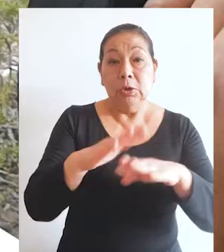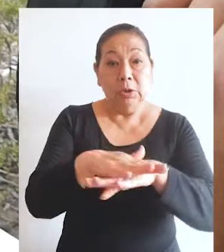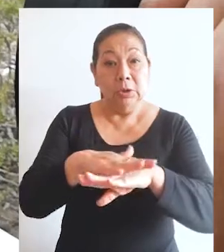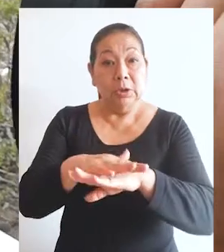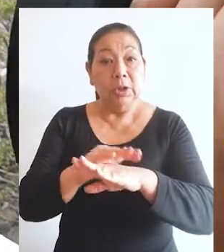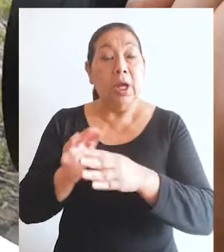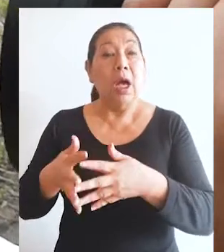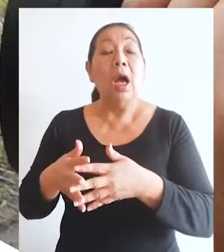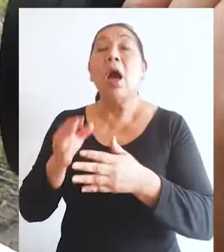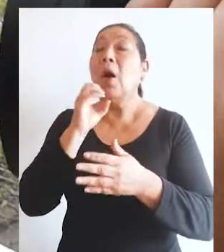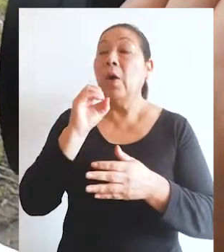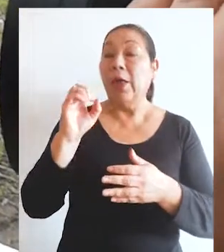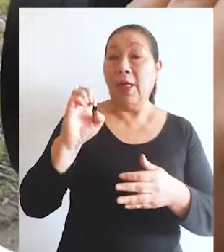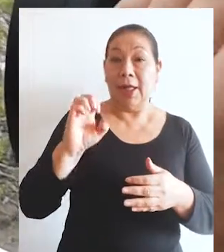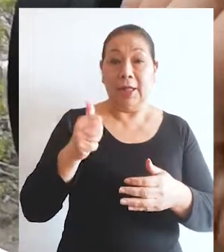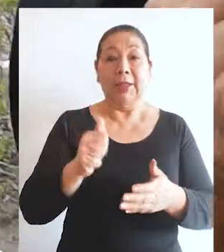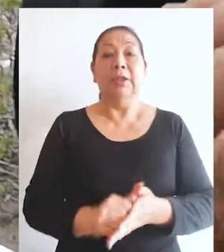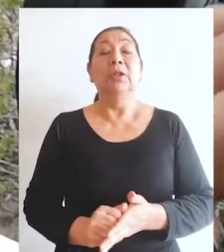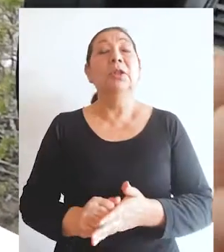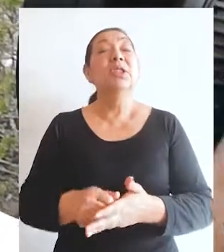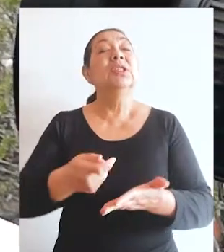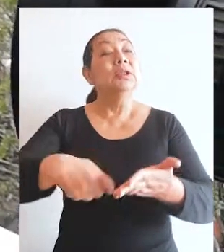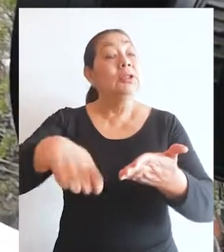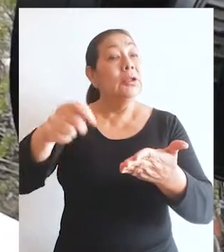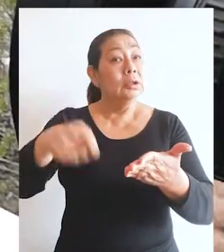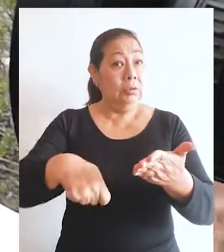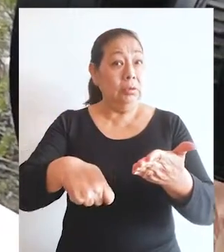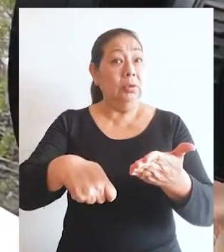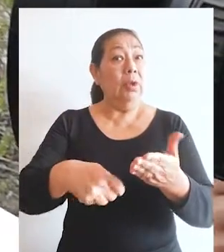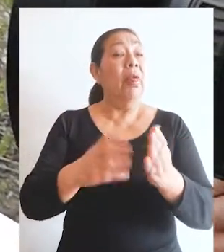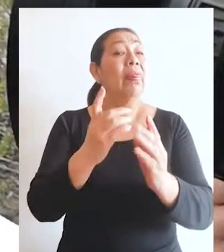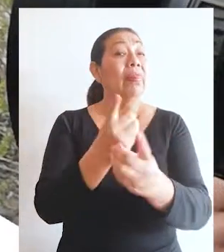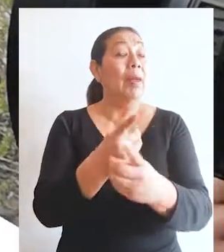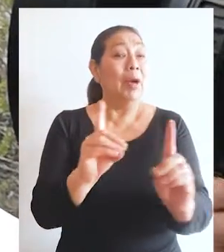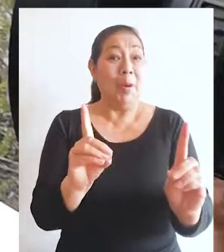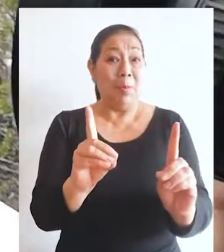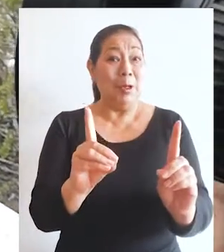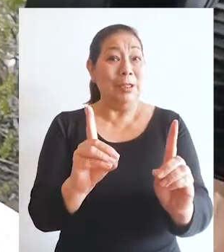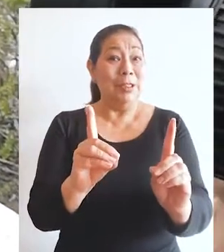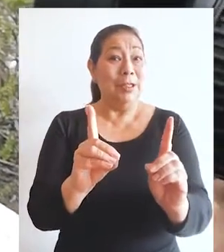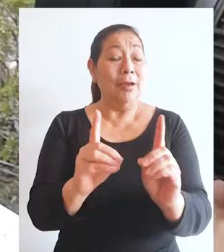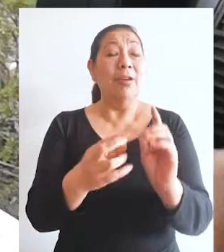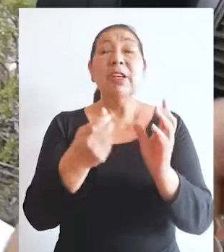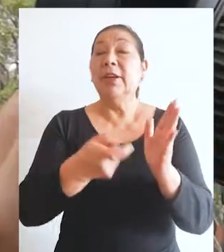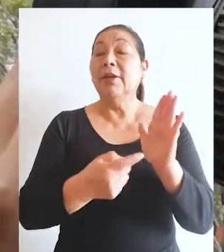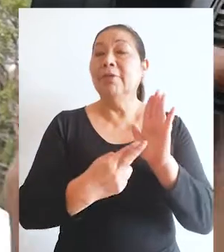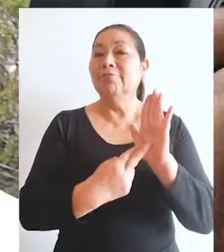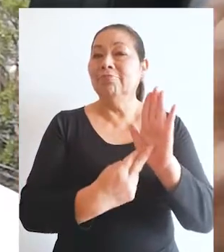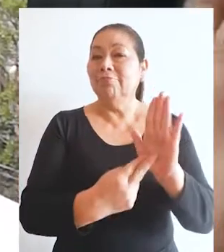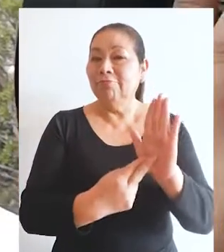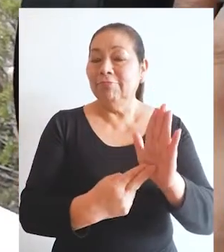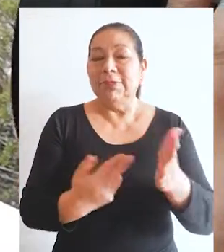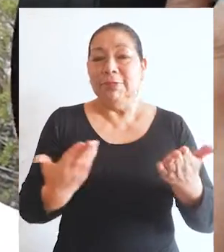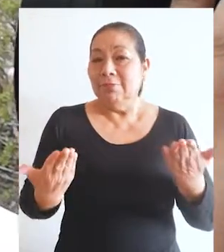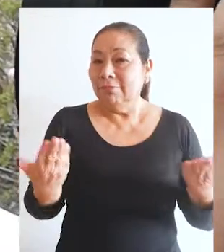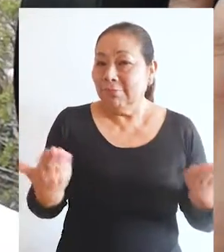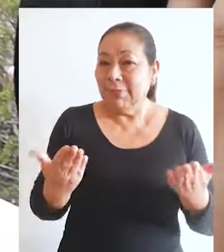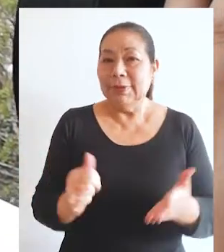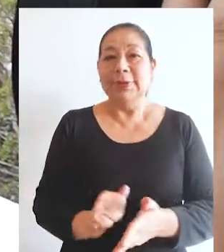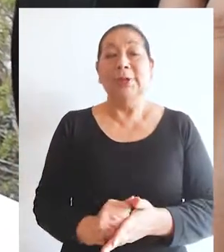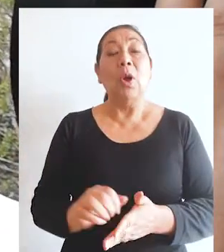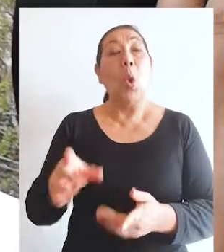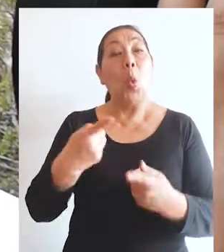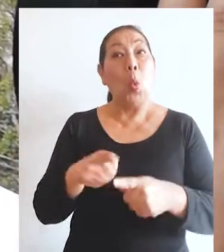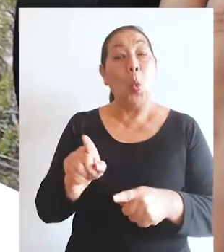de los Estados Americanos, el Perú suscribe un modelo de democracia, que es la democracia representativa. Entonces,